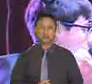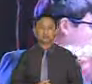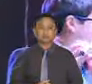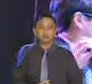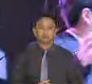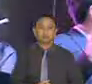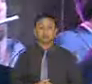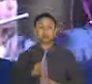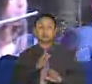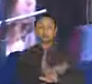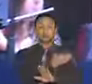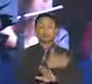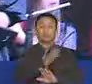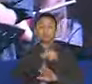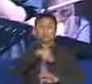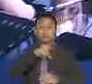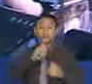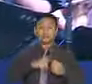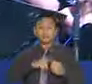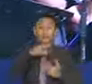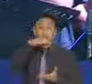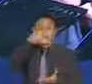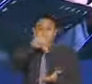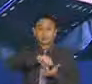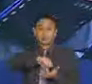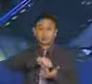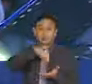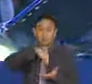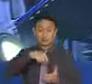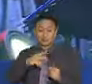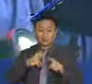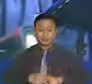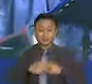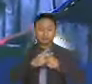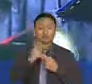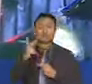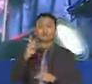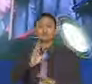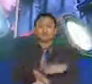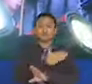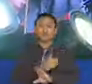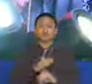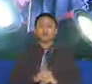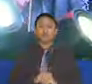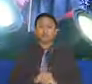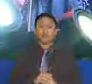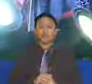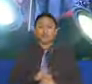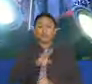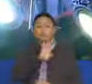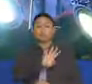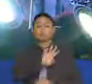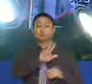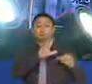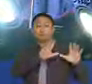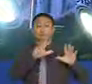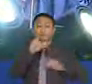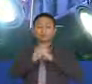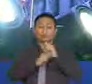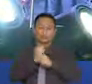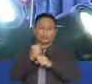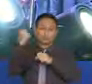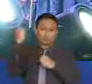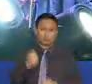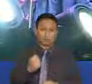con música en el corazón de Quito así inició la Serenata quiteña en grande por los 488 años de